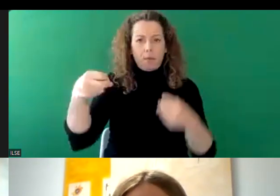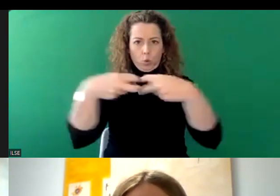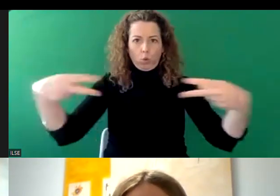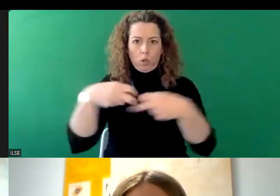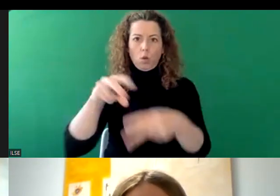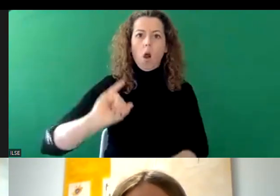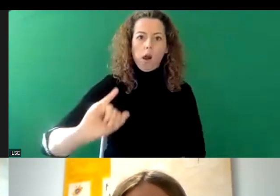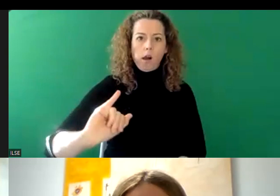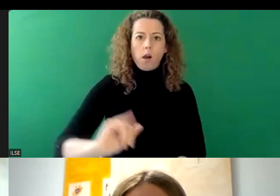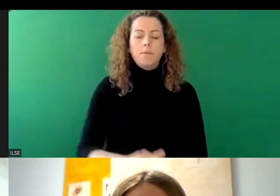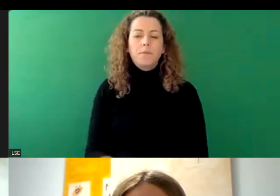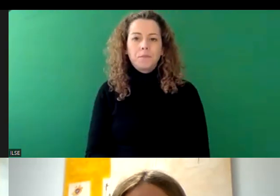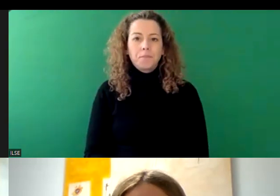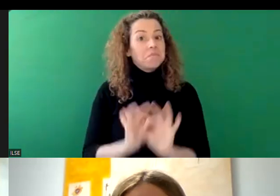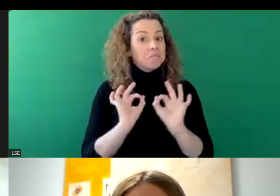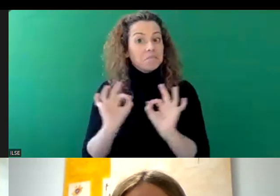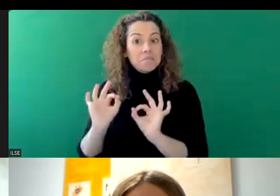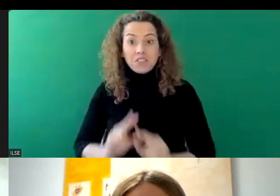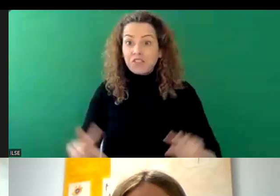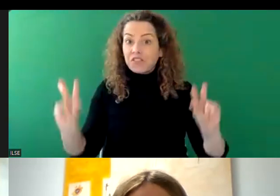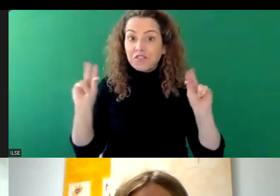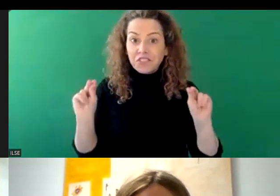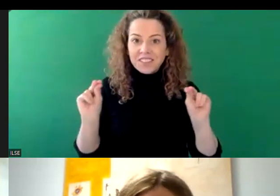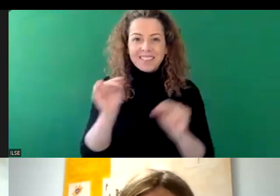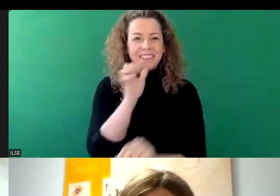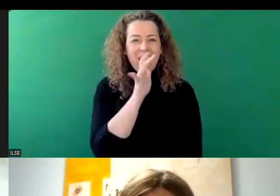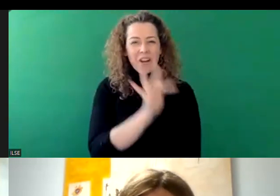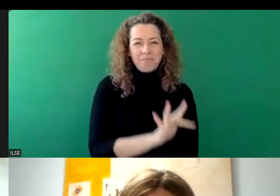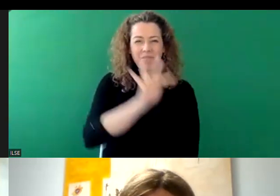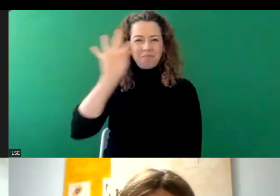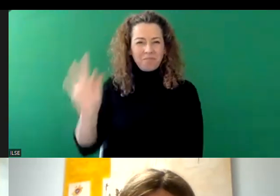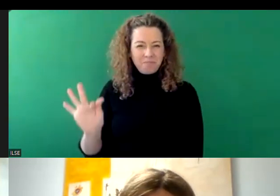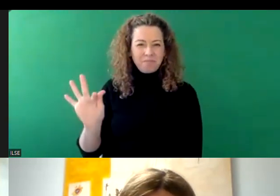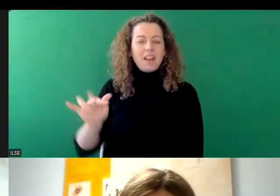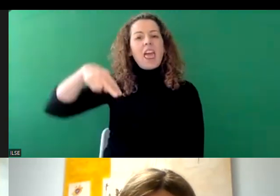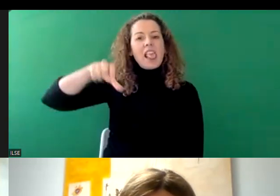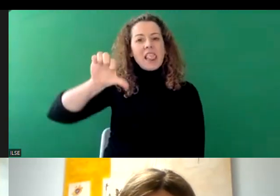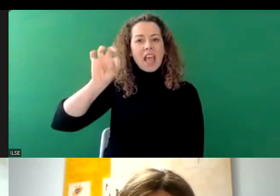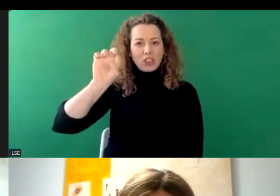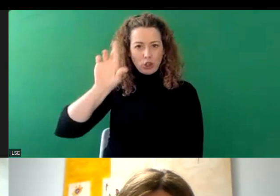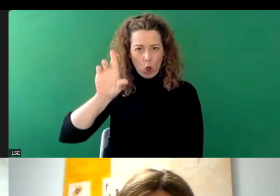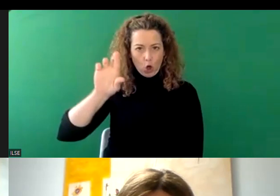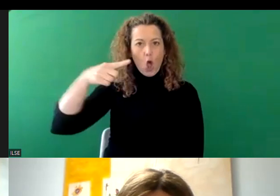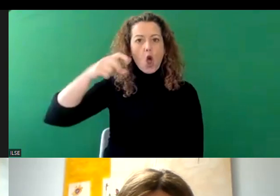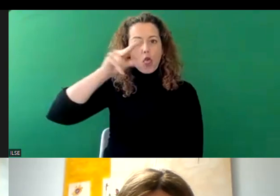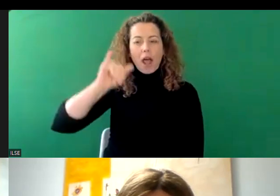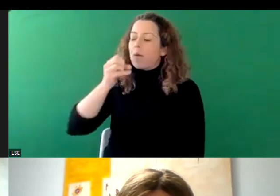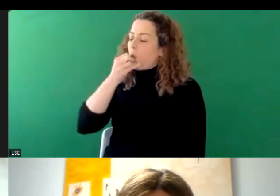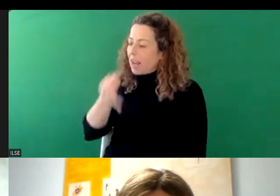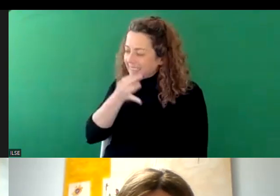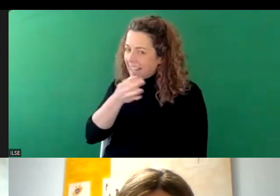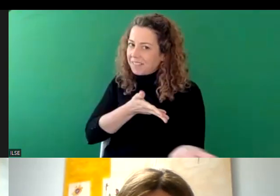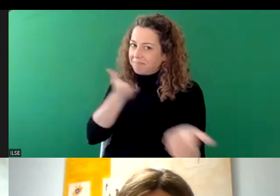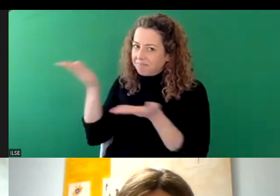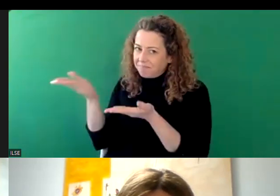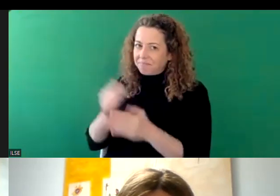subtitulada. Dicho esto, pues solo me cabe dar paso a Néstor González Jiménez. Néstor, buenas tardes, tienes la